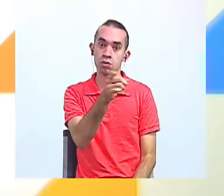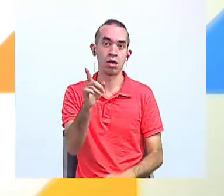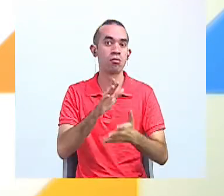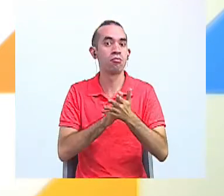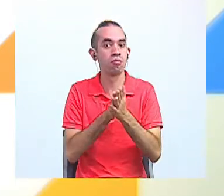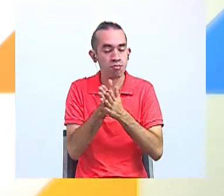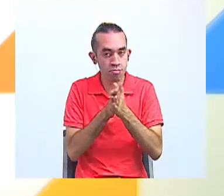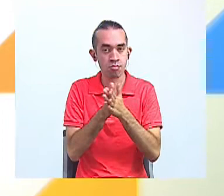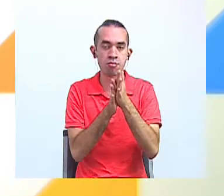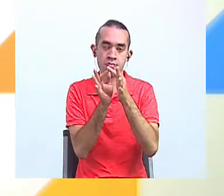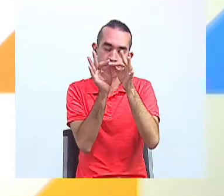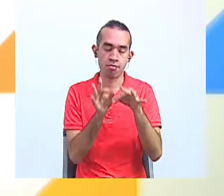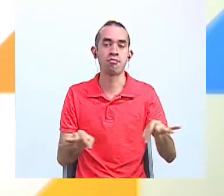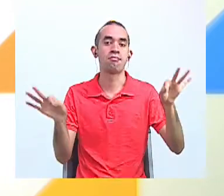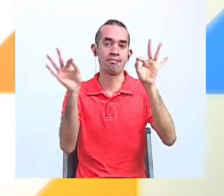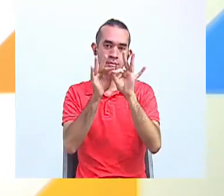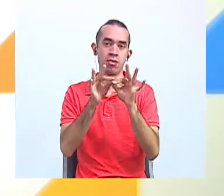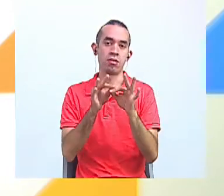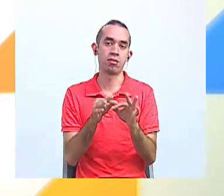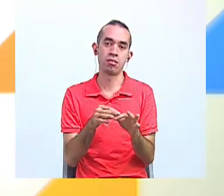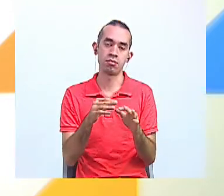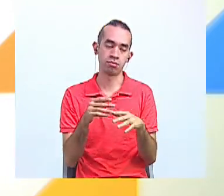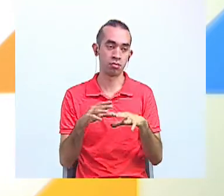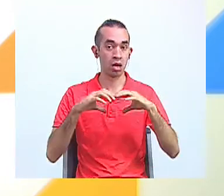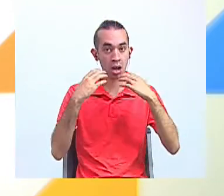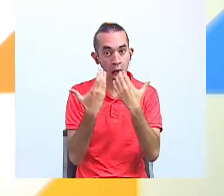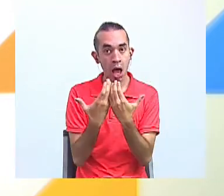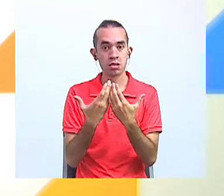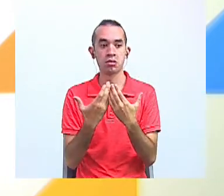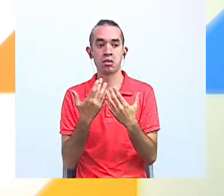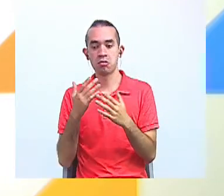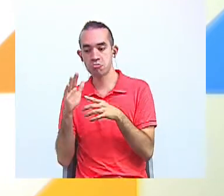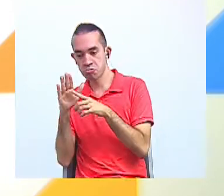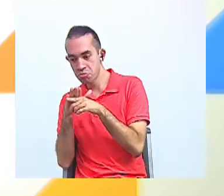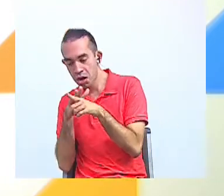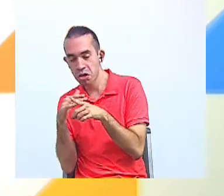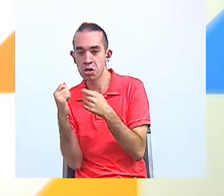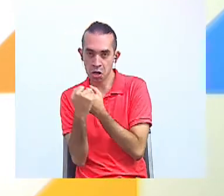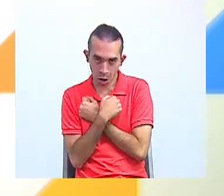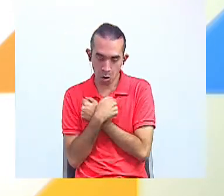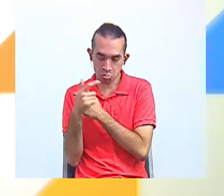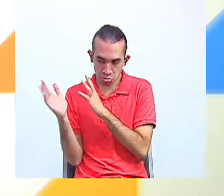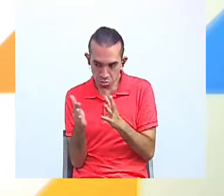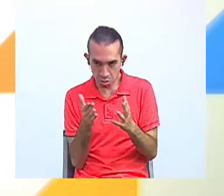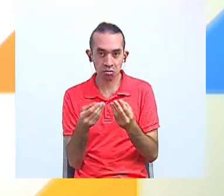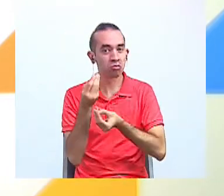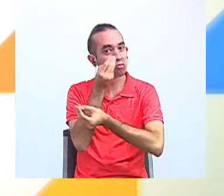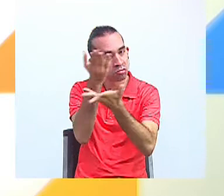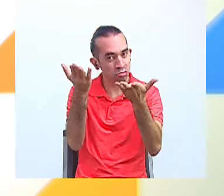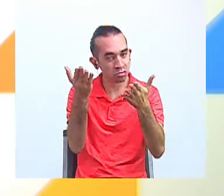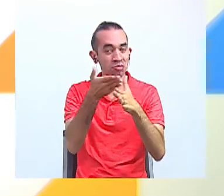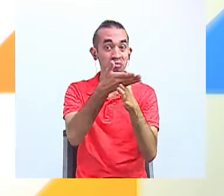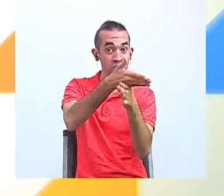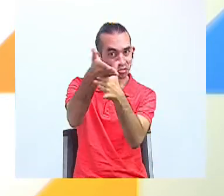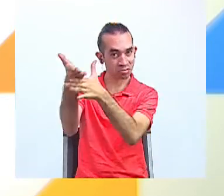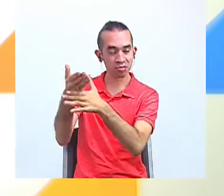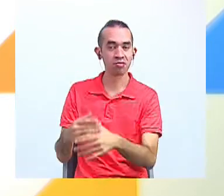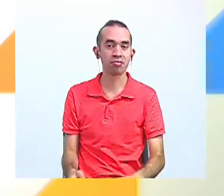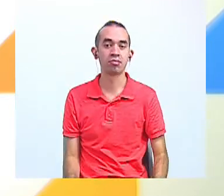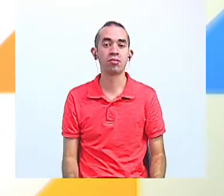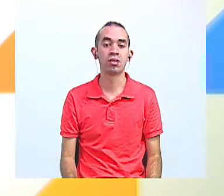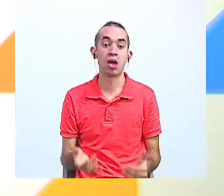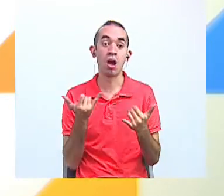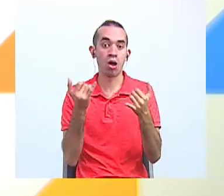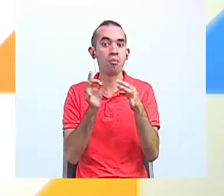hermosa clase que con mucho amor y cariño hemos preparado para ustedes. En este momento es importante preparar